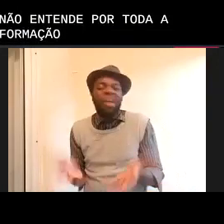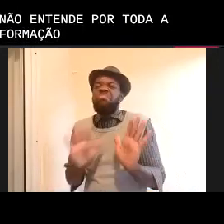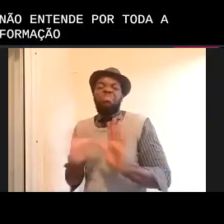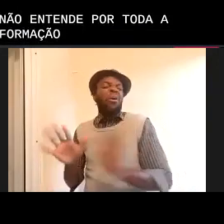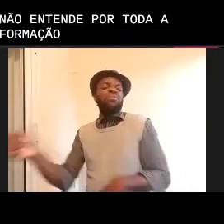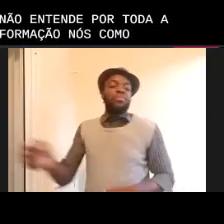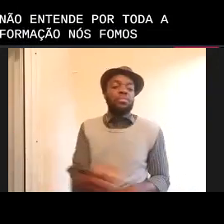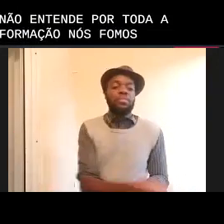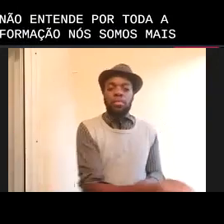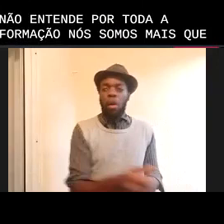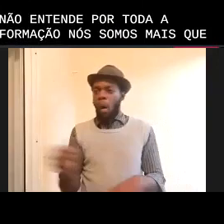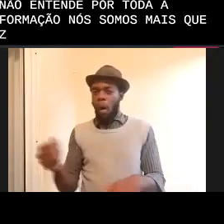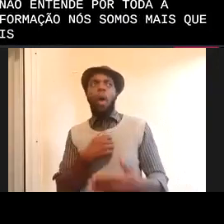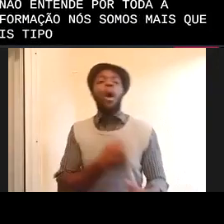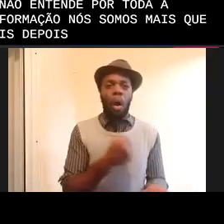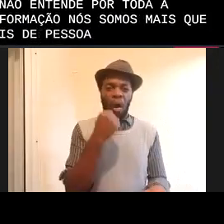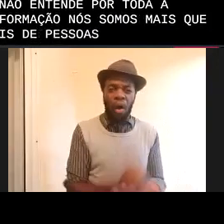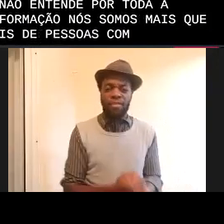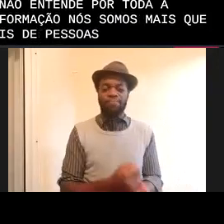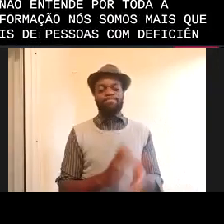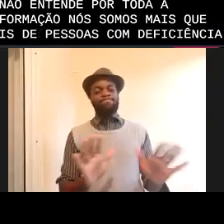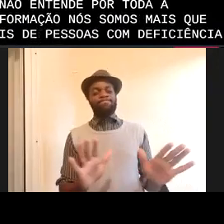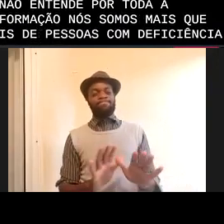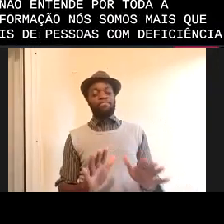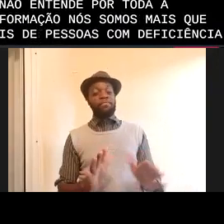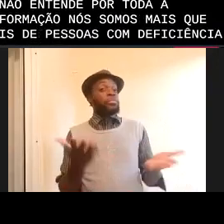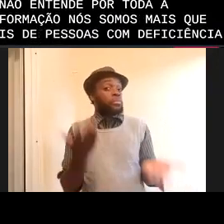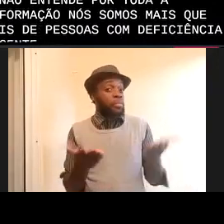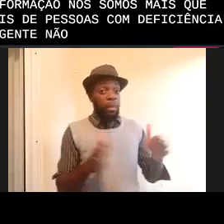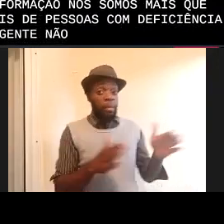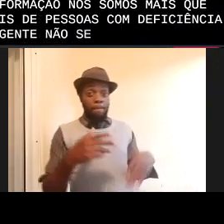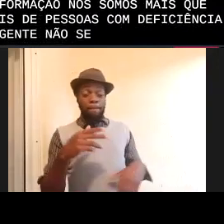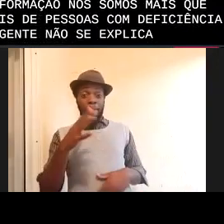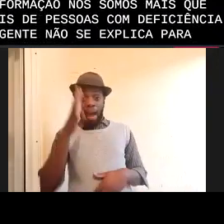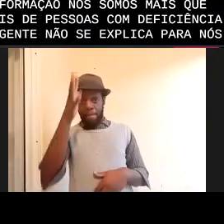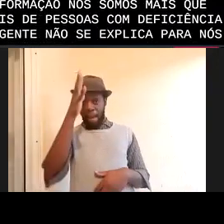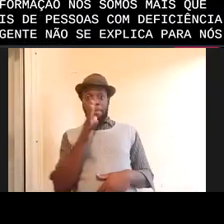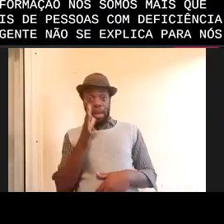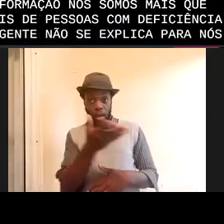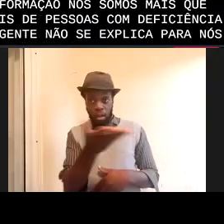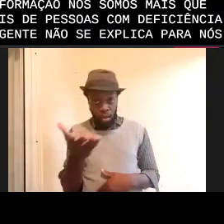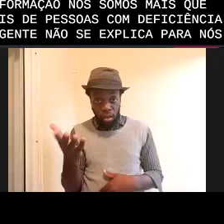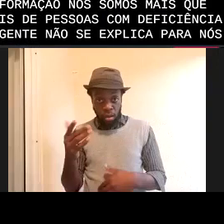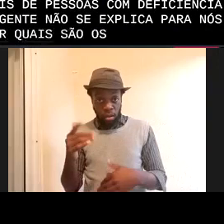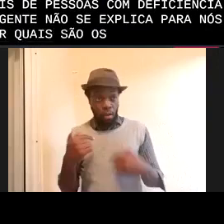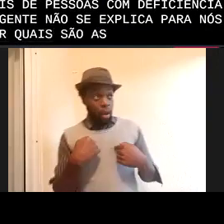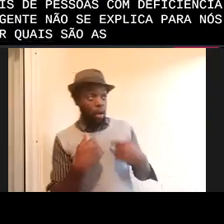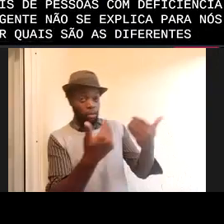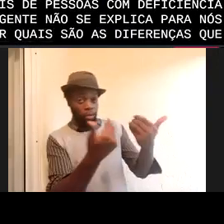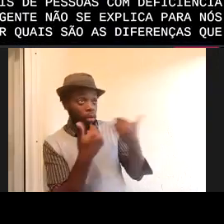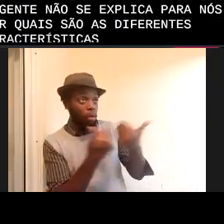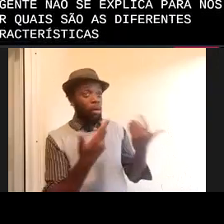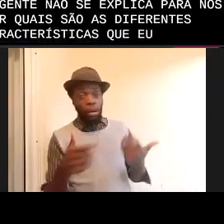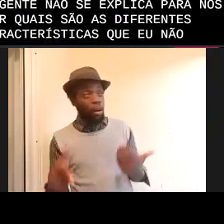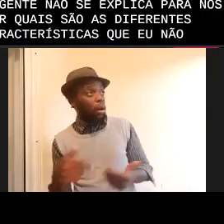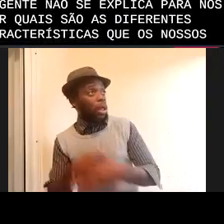de personas con discapacidad no nos explican cuáles son las diferentes características que nuestros hijos